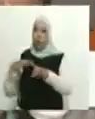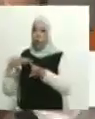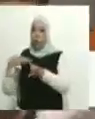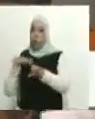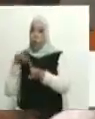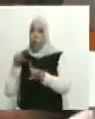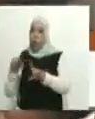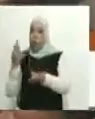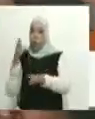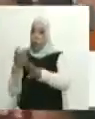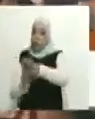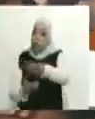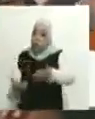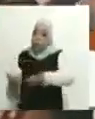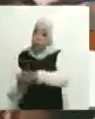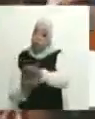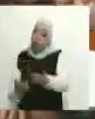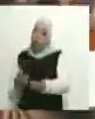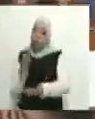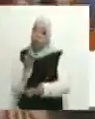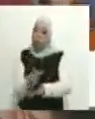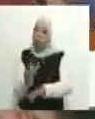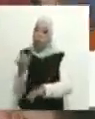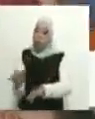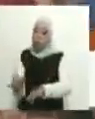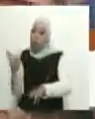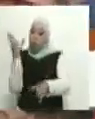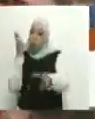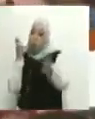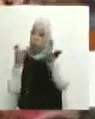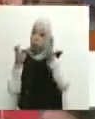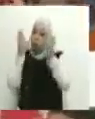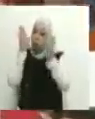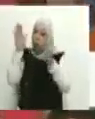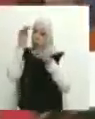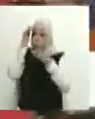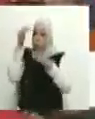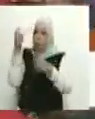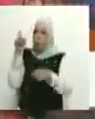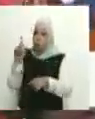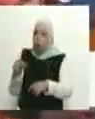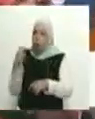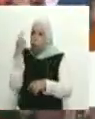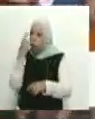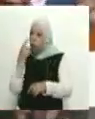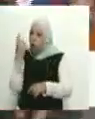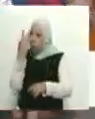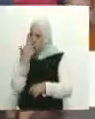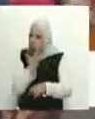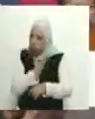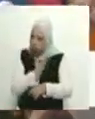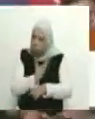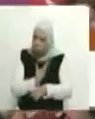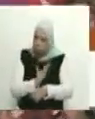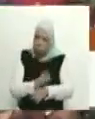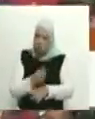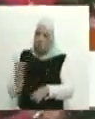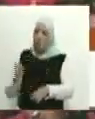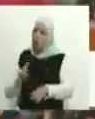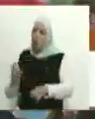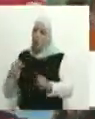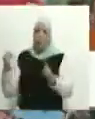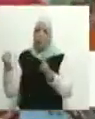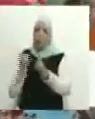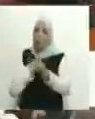y escuchamos a la gente, pero además le vemos los ojos a la gente y nos dicen que no se van a rendir con su palabra,